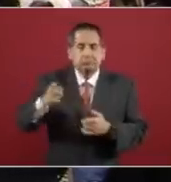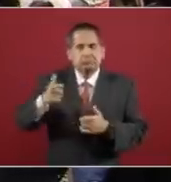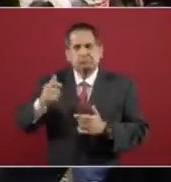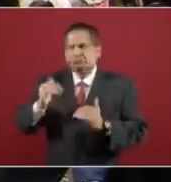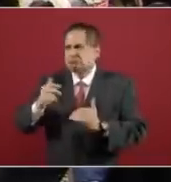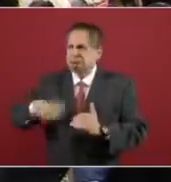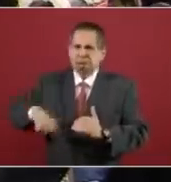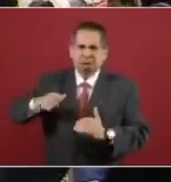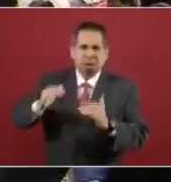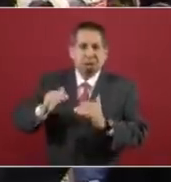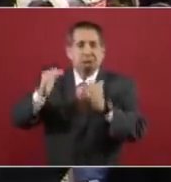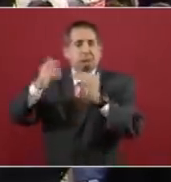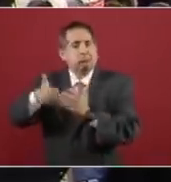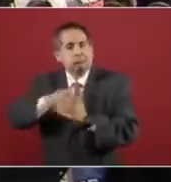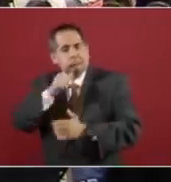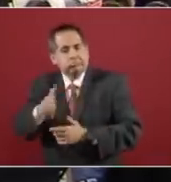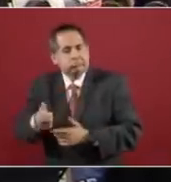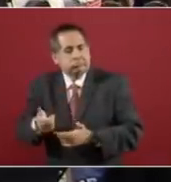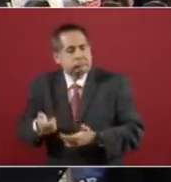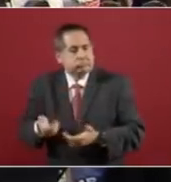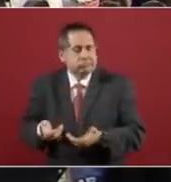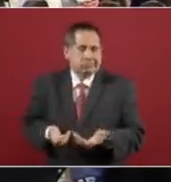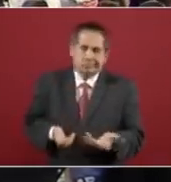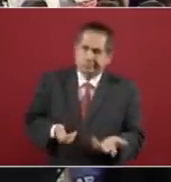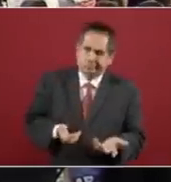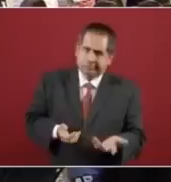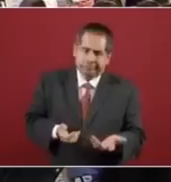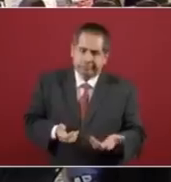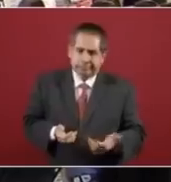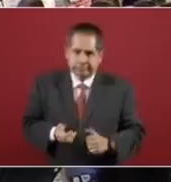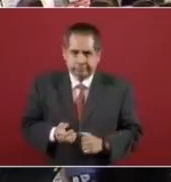era vers